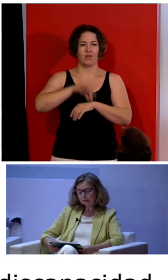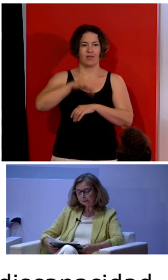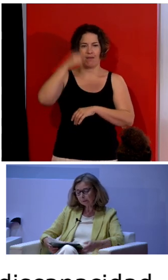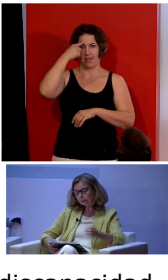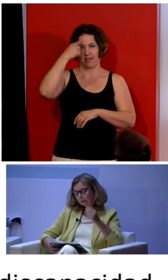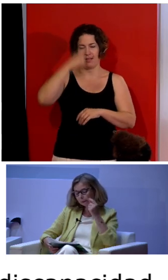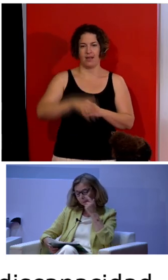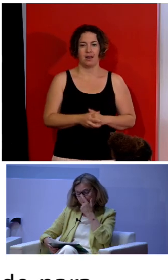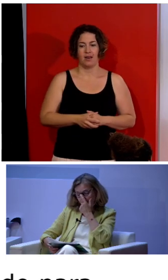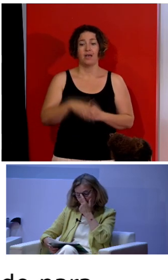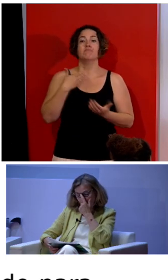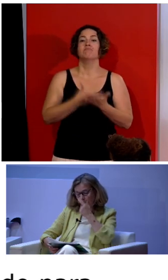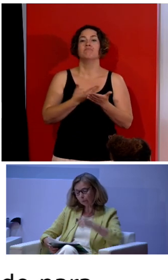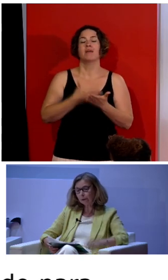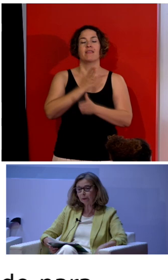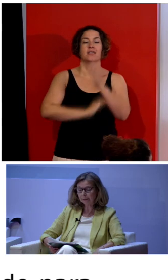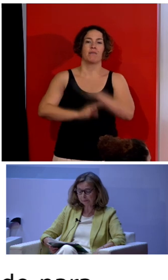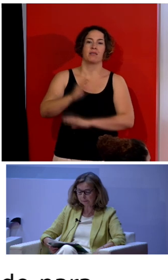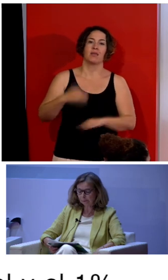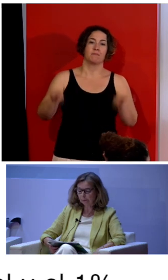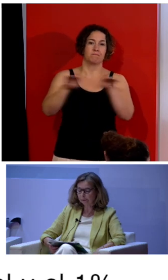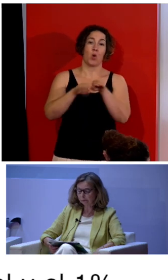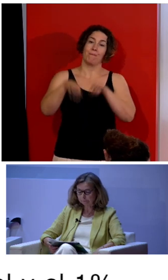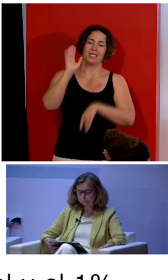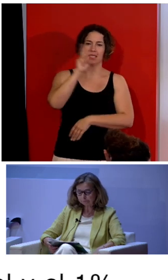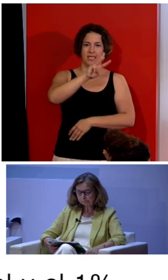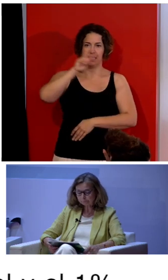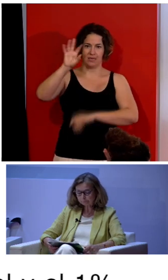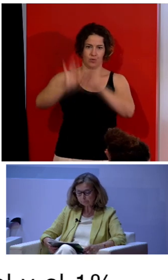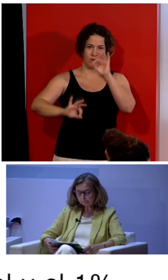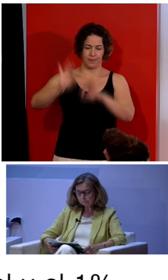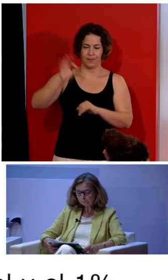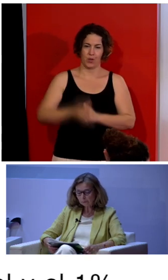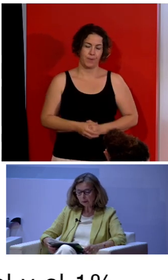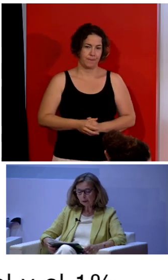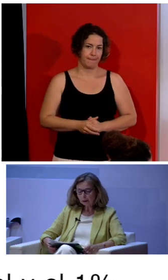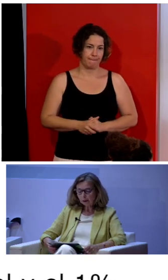que acrediten un grado de discapacidad igual o superior al 33%.